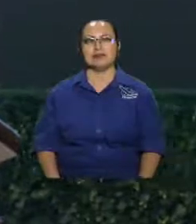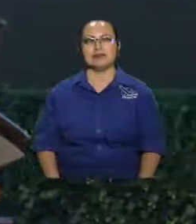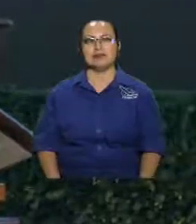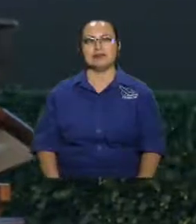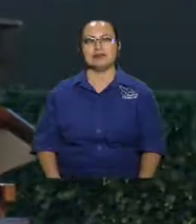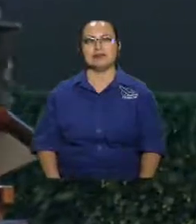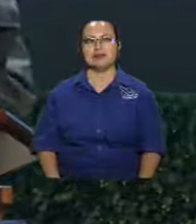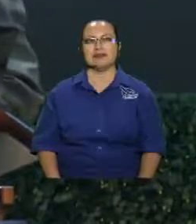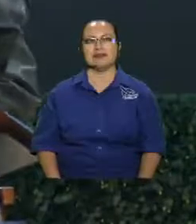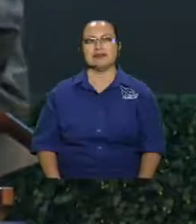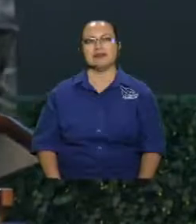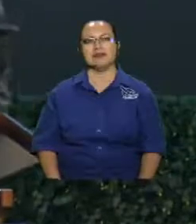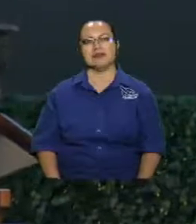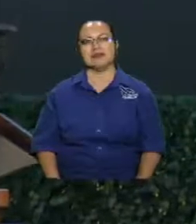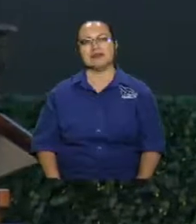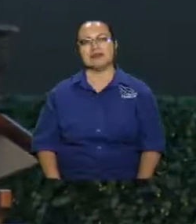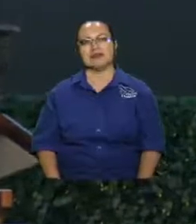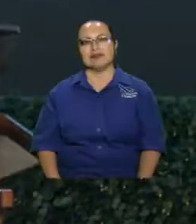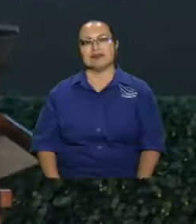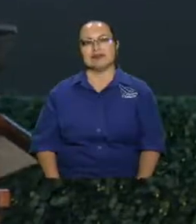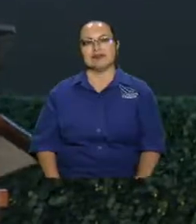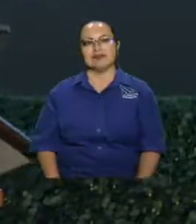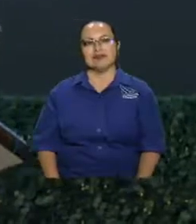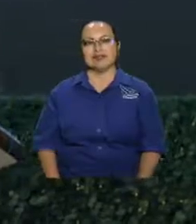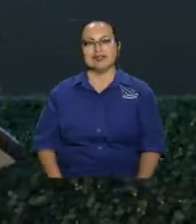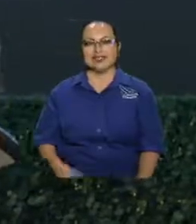No es contigo, papayito, no.